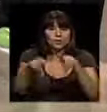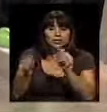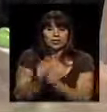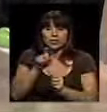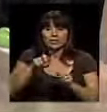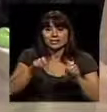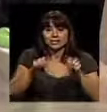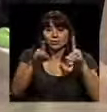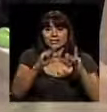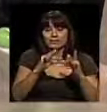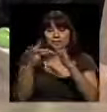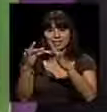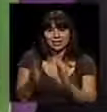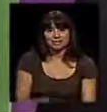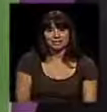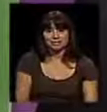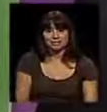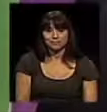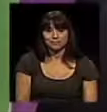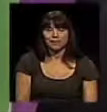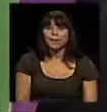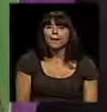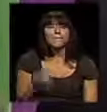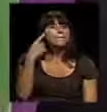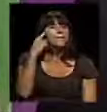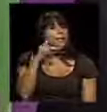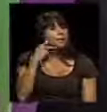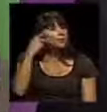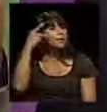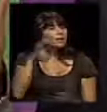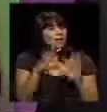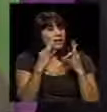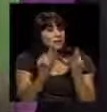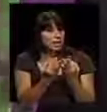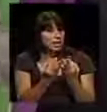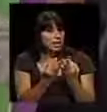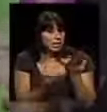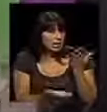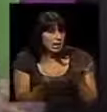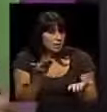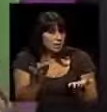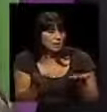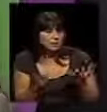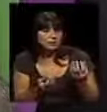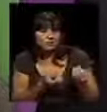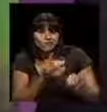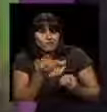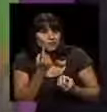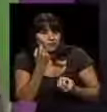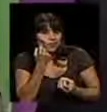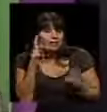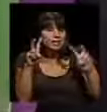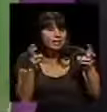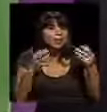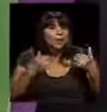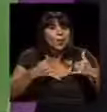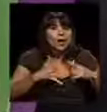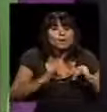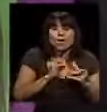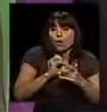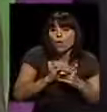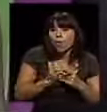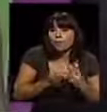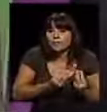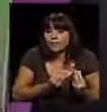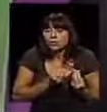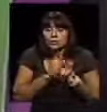necesidades educativas especiales. Para los padres de familia que de repente aún se sienten, ¿verdad?, como desubicados en el tema, que todavía se encuentran temerosos o que quisieran